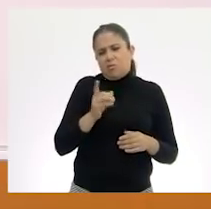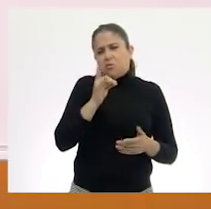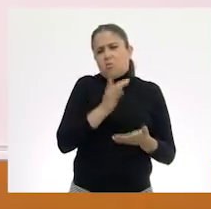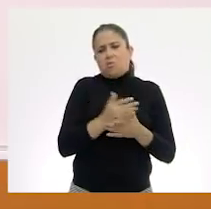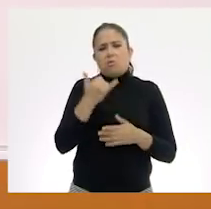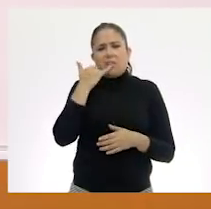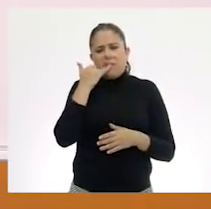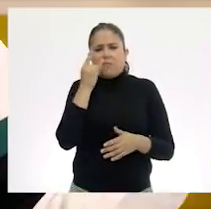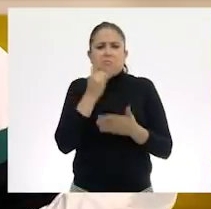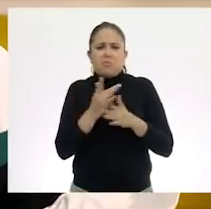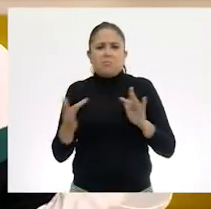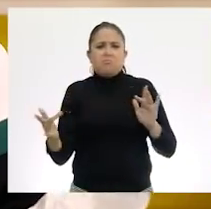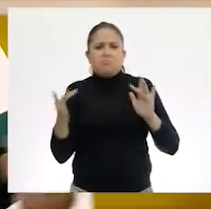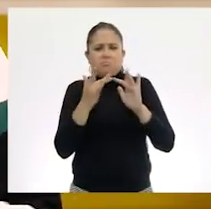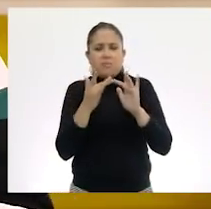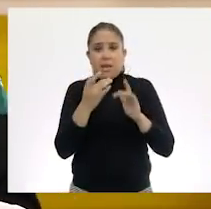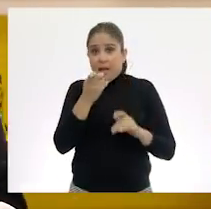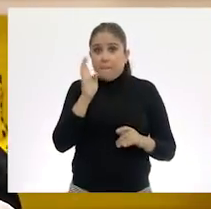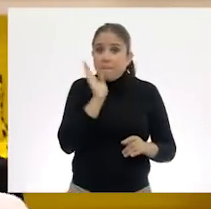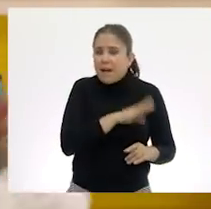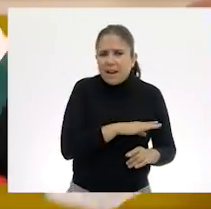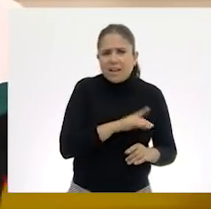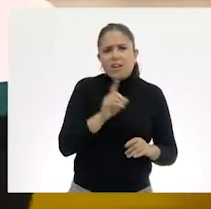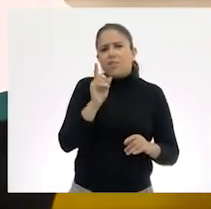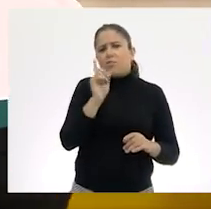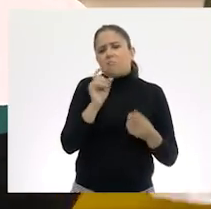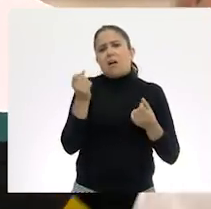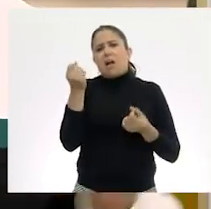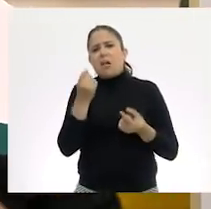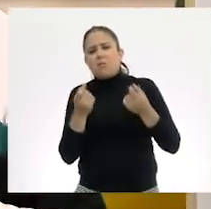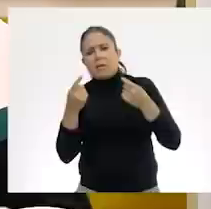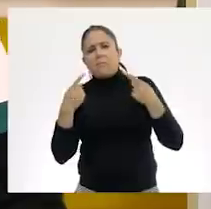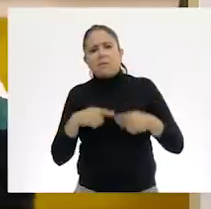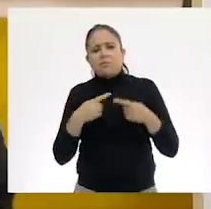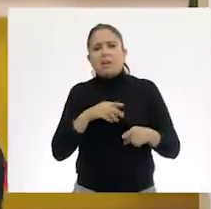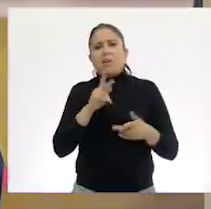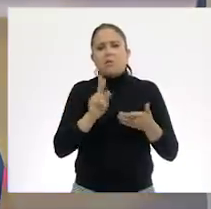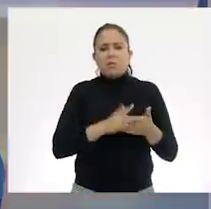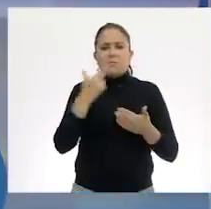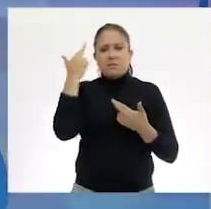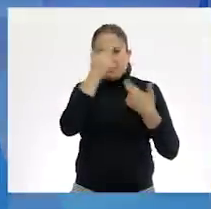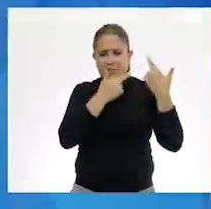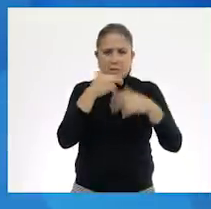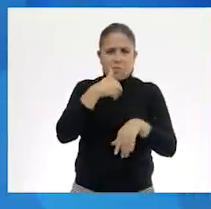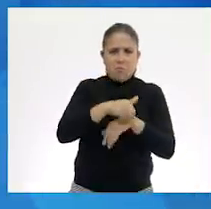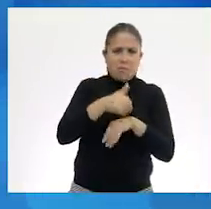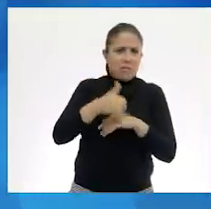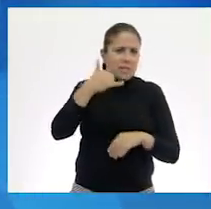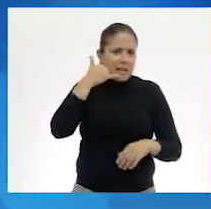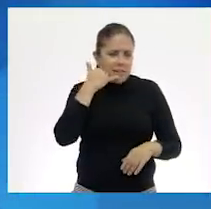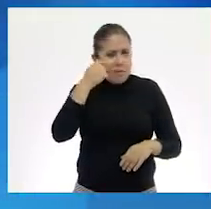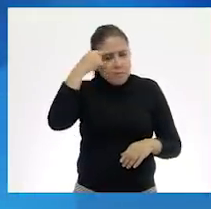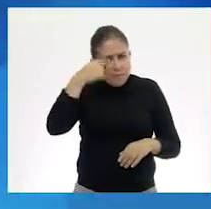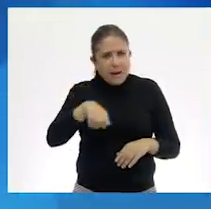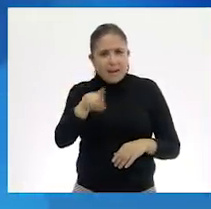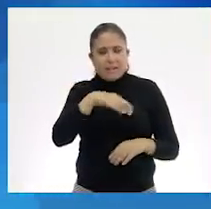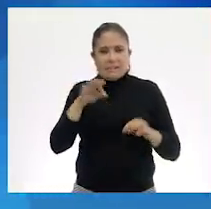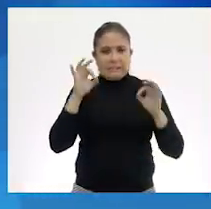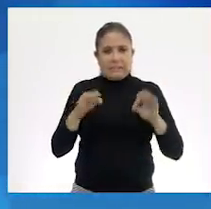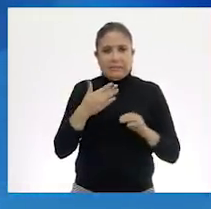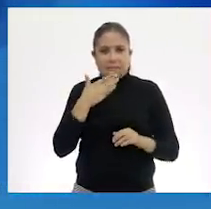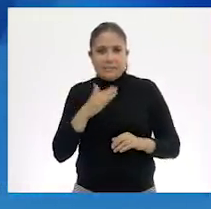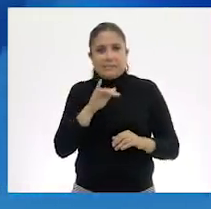puro teléfono. No significa que esté mal. A lo mejor aquí bien dices, a lo mejor tendríamos que volver a revisar los números telefónicos para ver si todo está